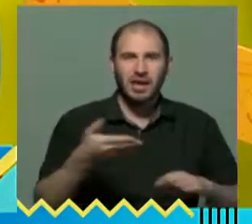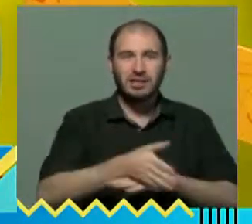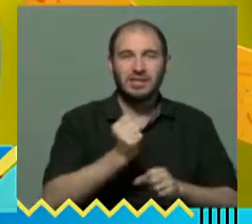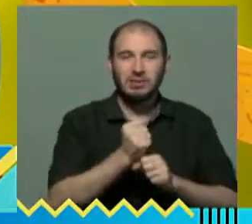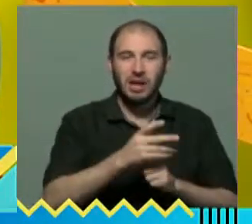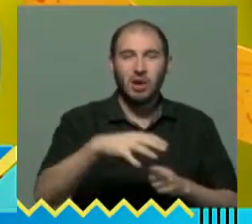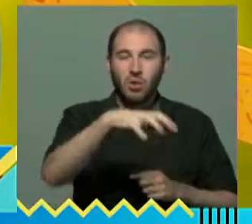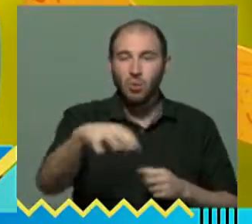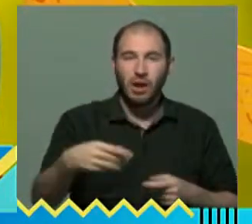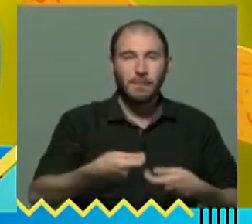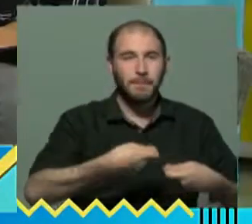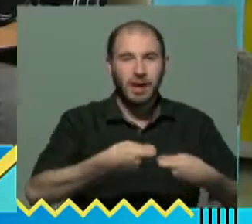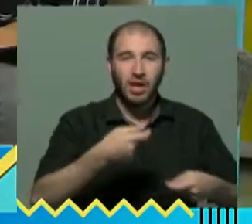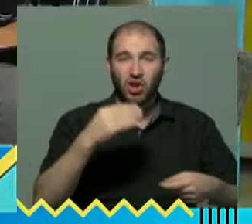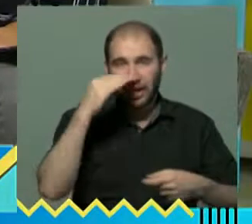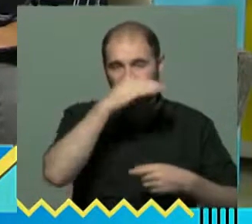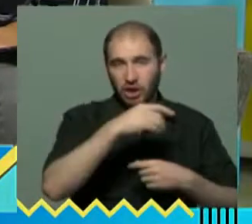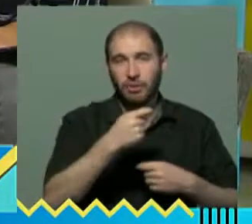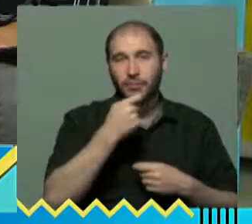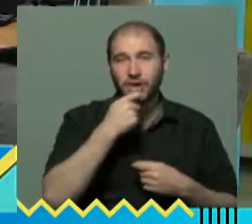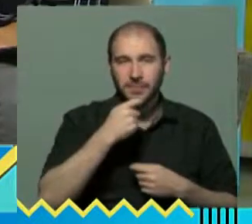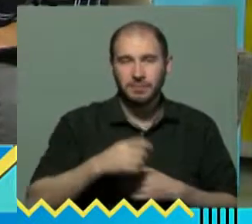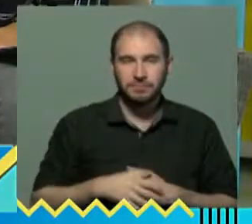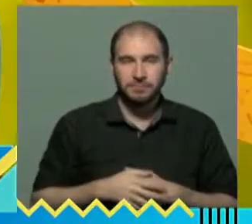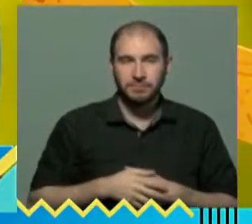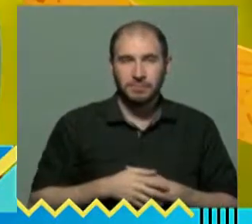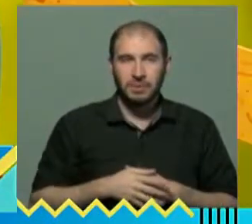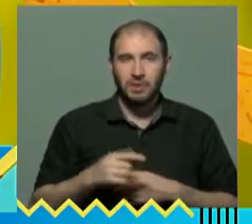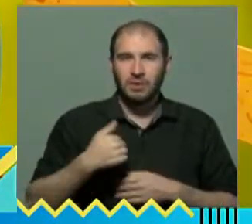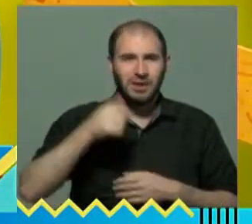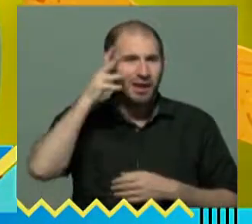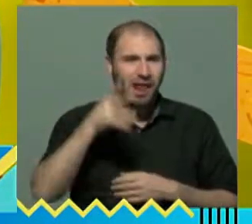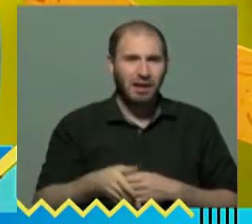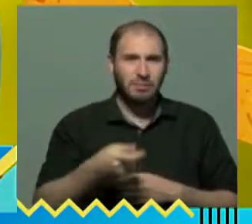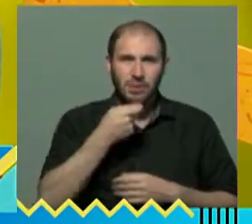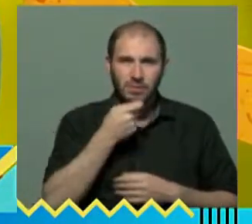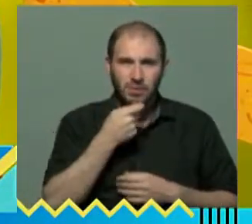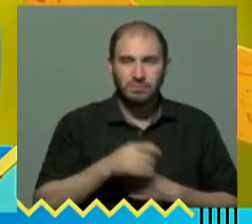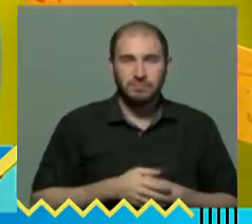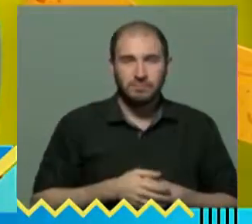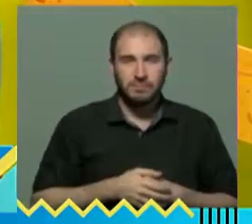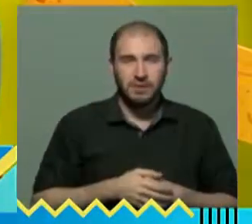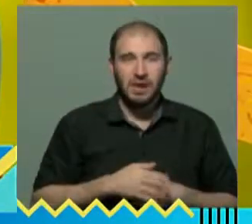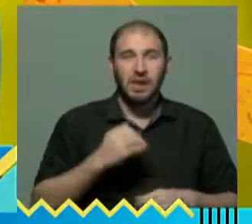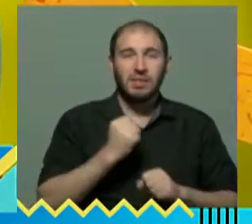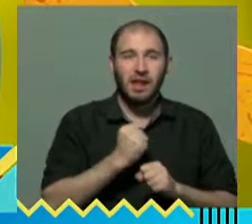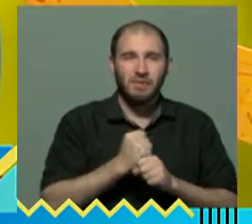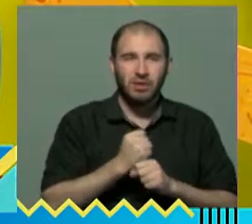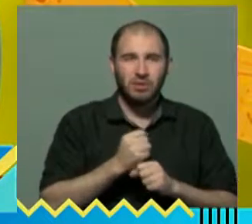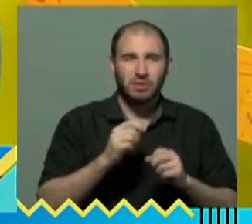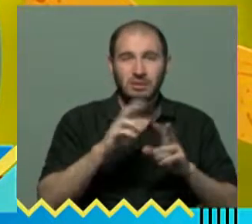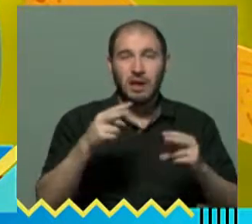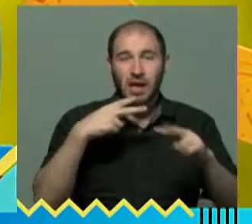a rubros que se manejan en negro, como por ejemplo, que para mí es gravísimo, el empleo en el